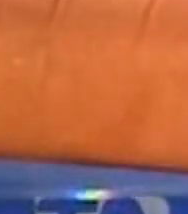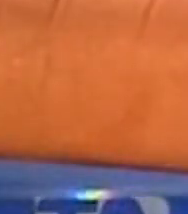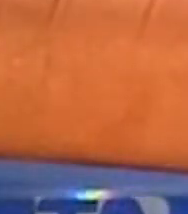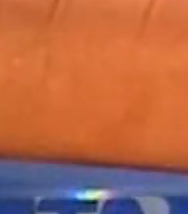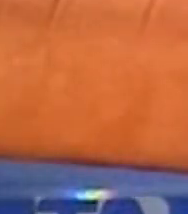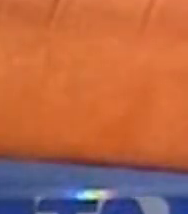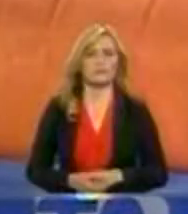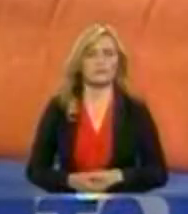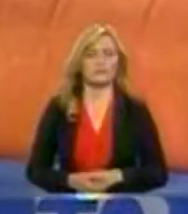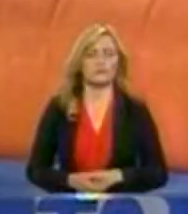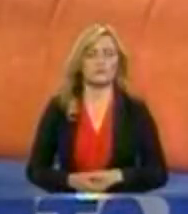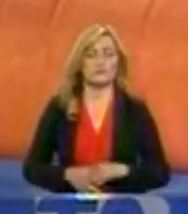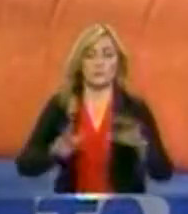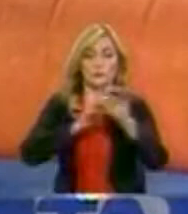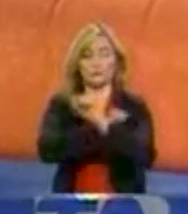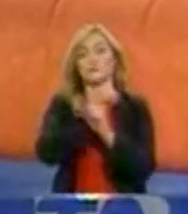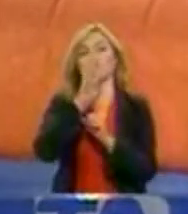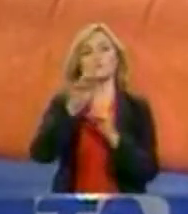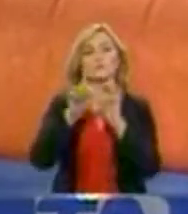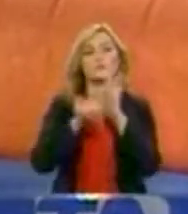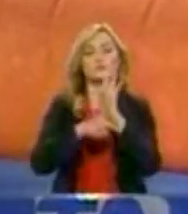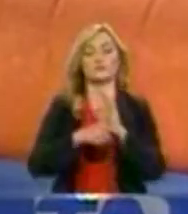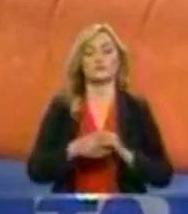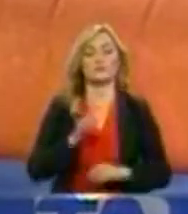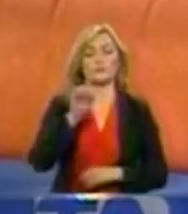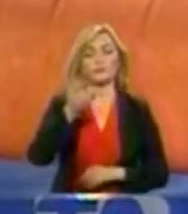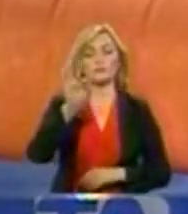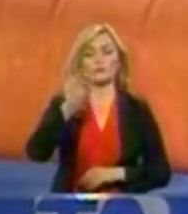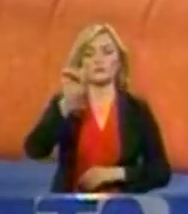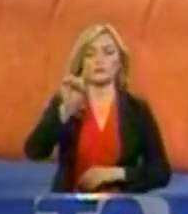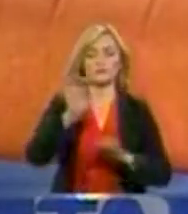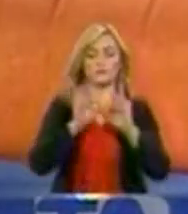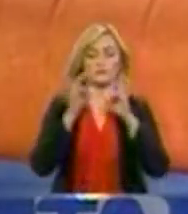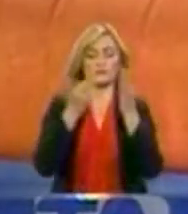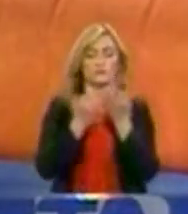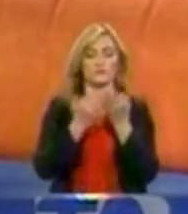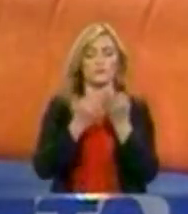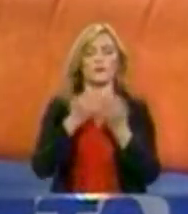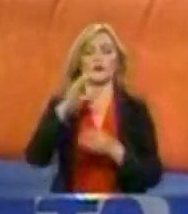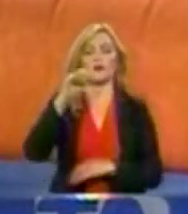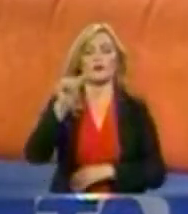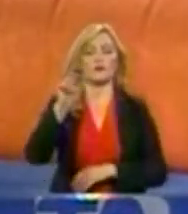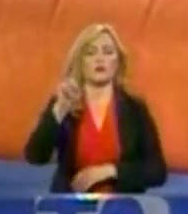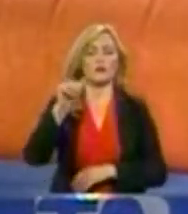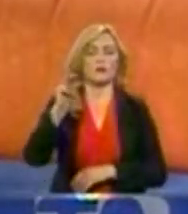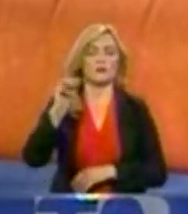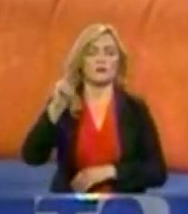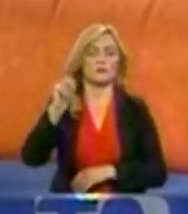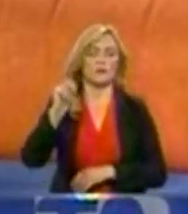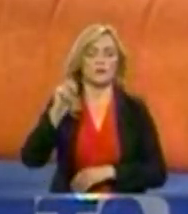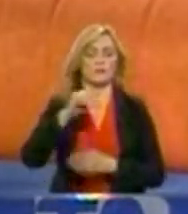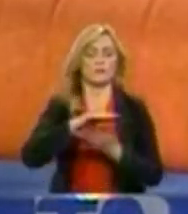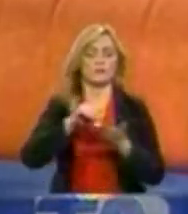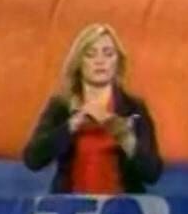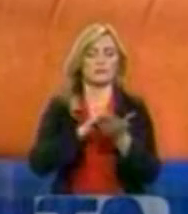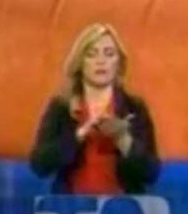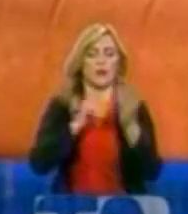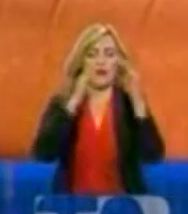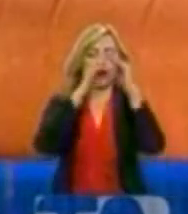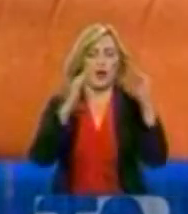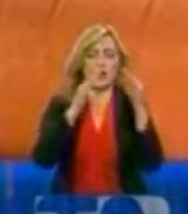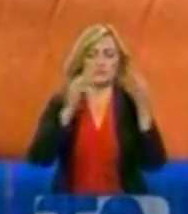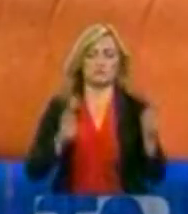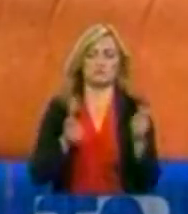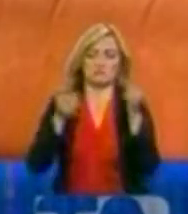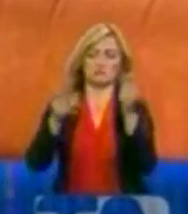Ya son las 8 de la mañana con 41 minutos. 191 familias de El Carmen Manabí recibieron sus viviendas. El presidente Lenín Moreno participó